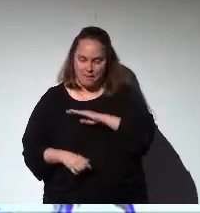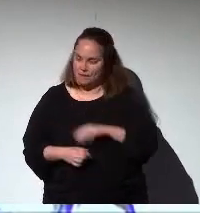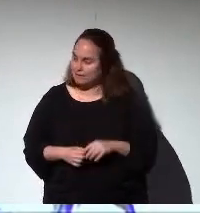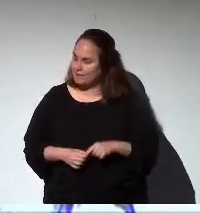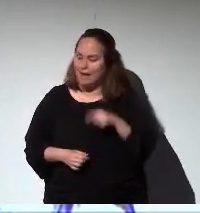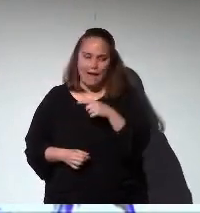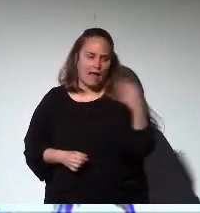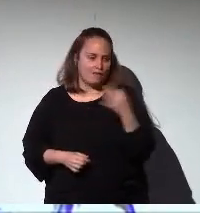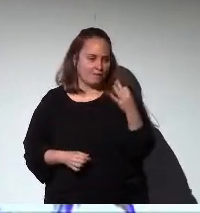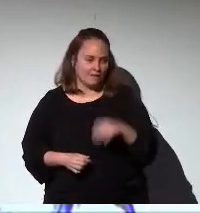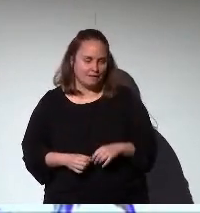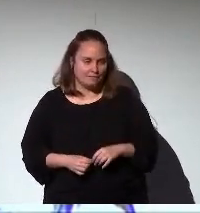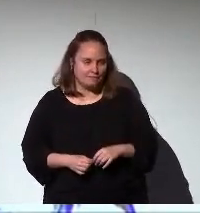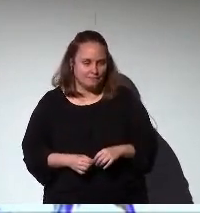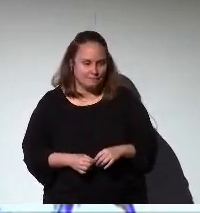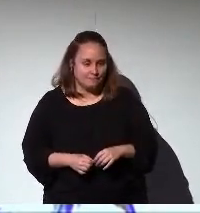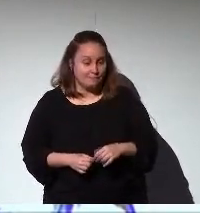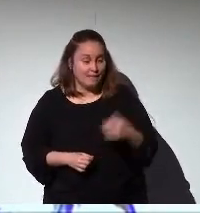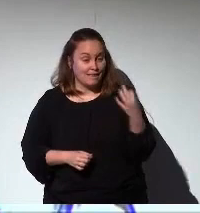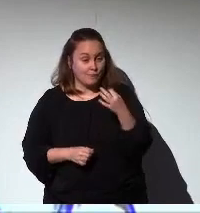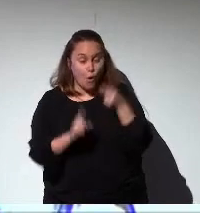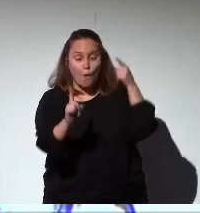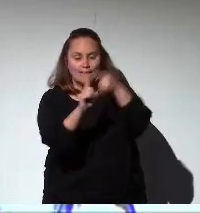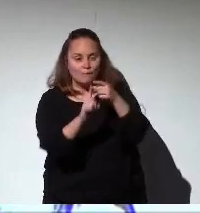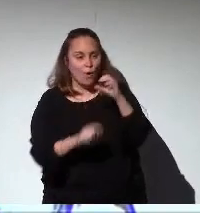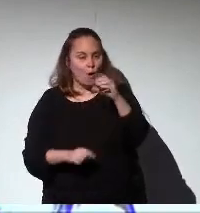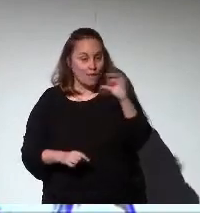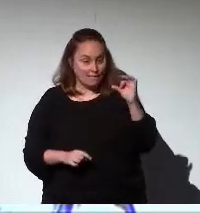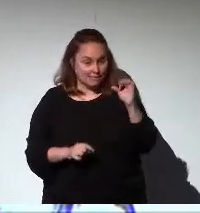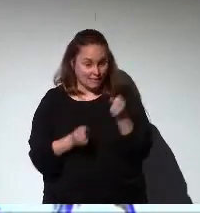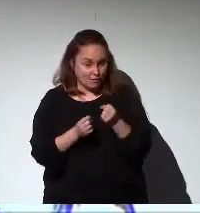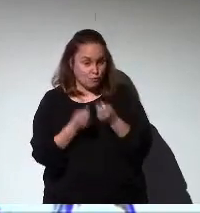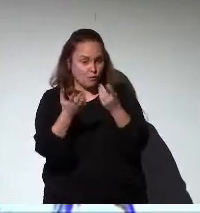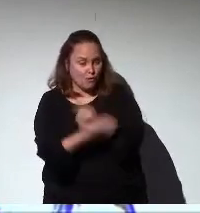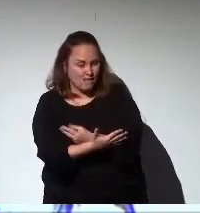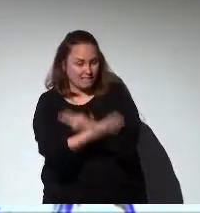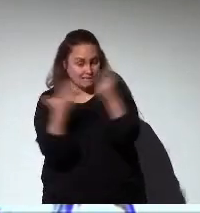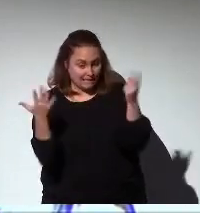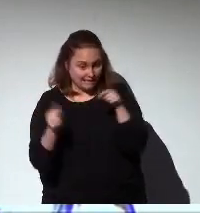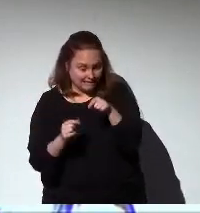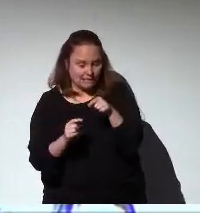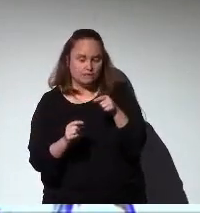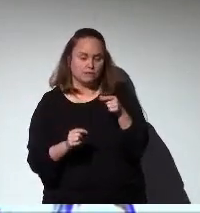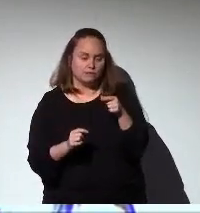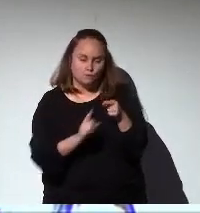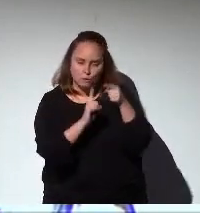es donde debe estar. O sea, yo creo que lo que permea el objetivo número 17 permea en general sobre todo los objetivos de desarrollo sostenible. Y esta